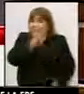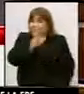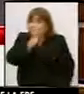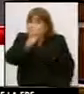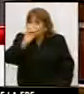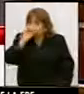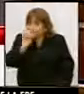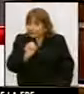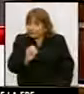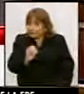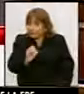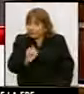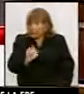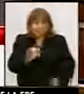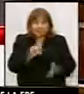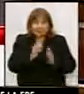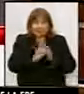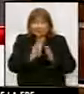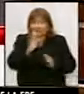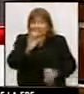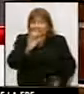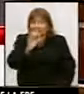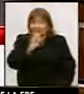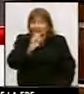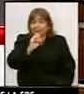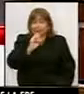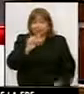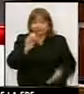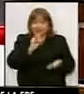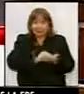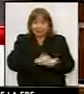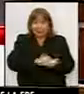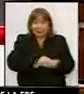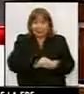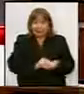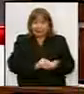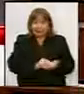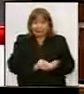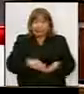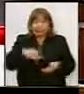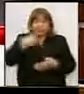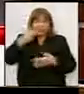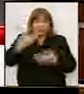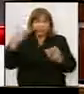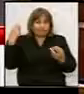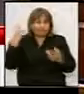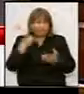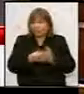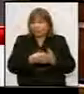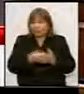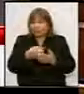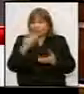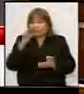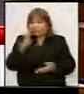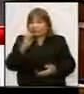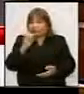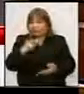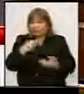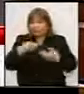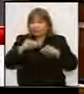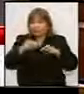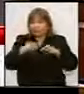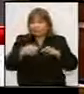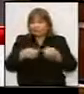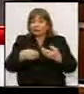que estaba establecido en el estatuto al 20%. Y además, cometen otra grave tropelía contra los intereses del banco. Autorizan que